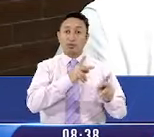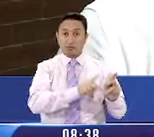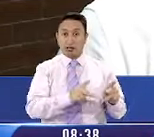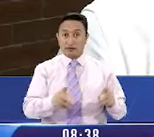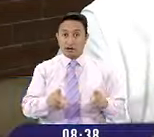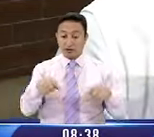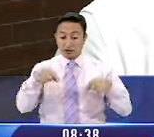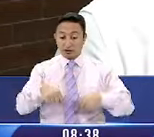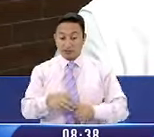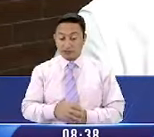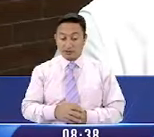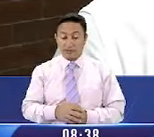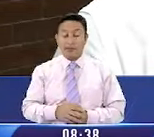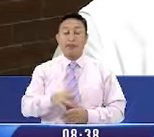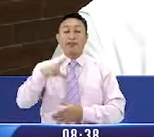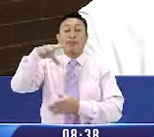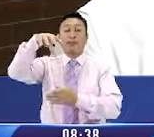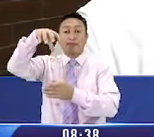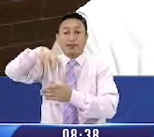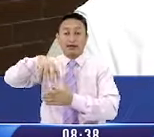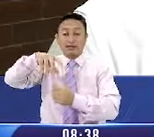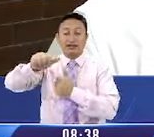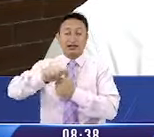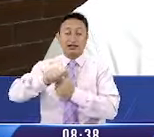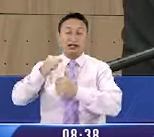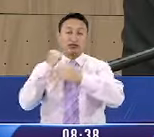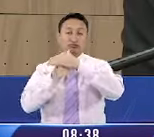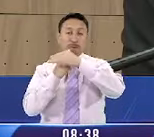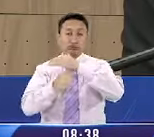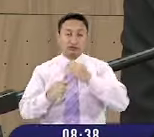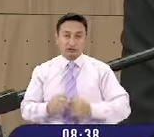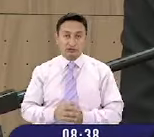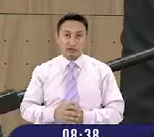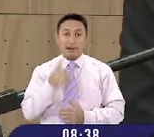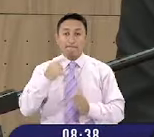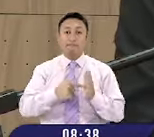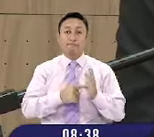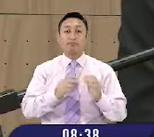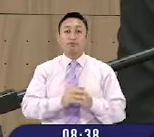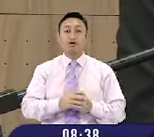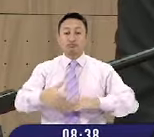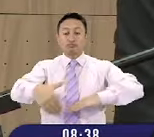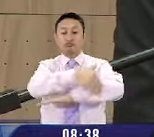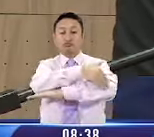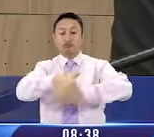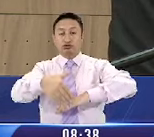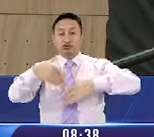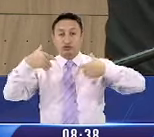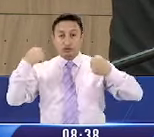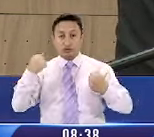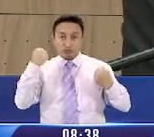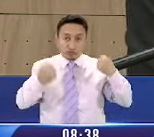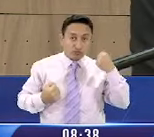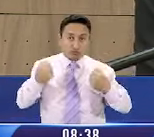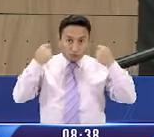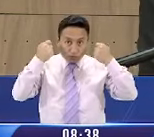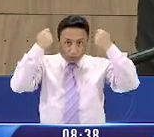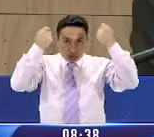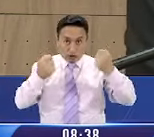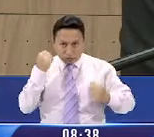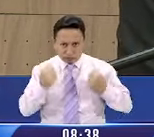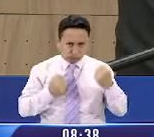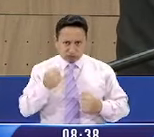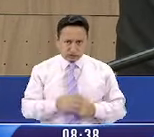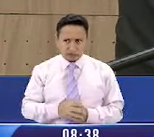Los polígonos que circundan a las paradas del metro de quito por ejemplo en la chiris eh donde esta previsto 32 pisos hemos hecho el análisis y